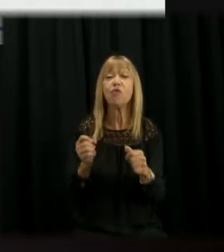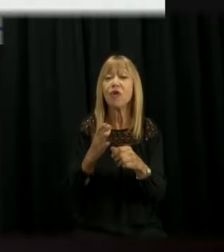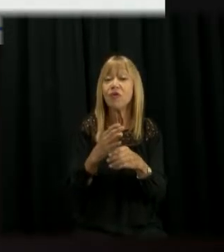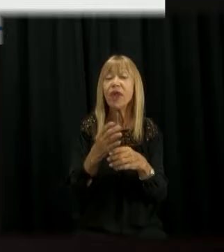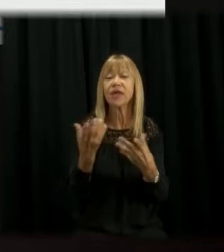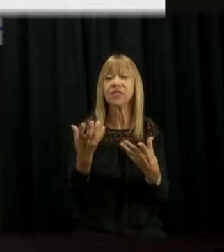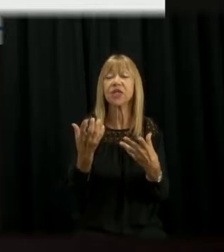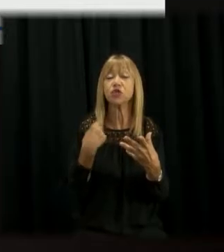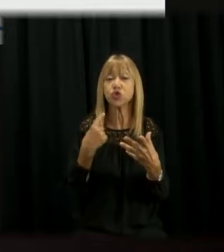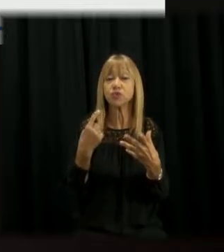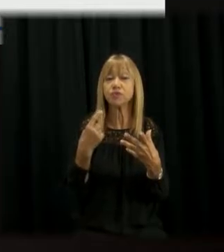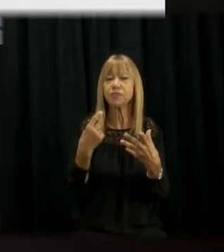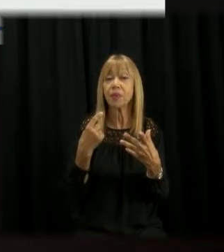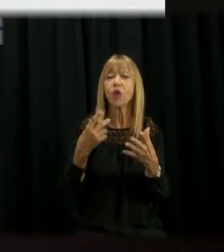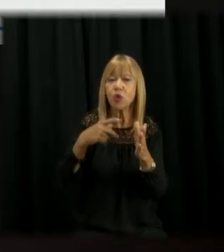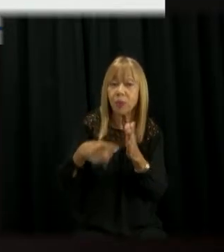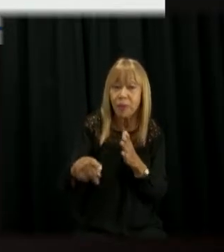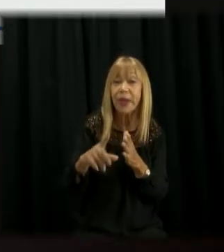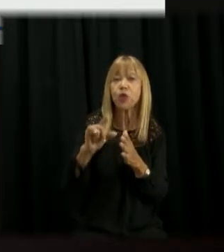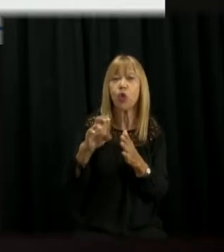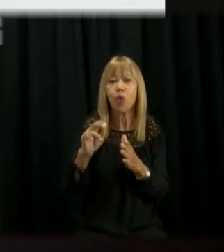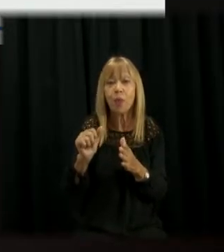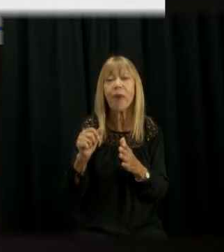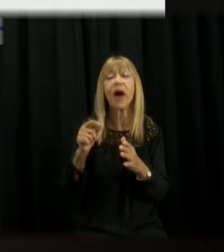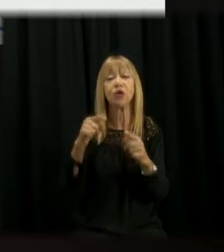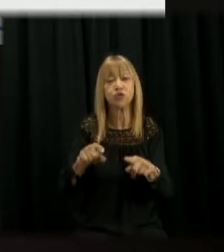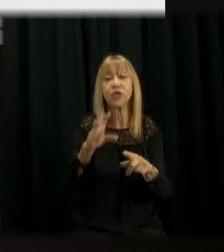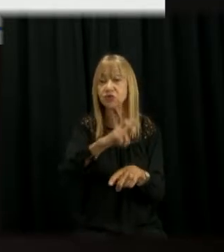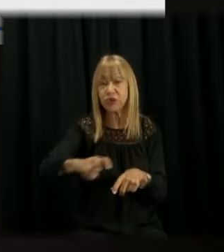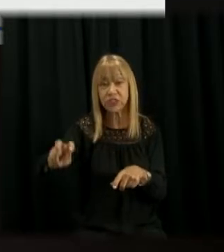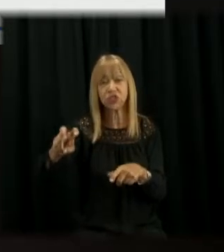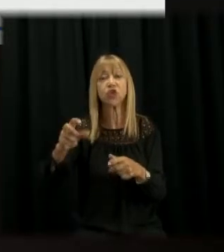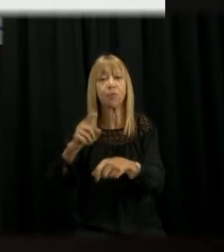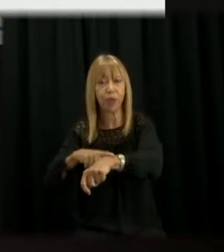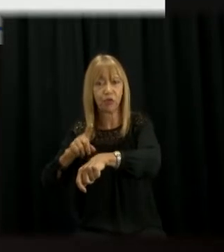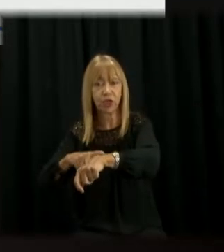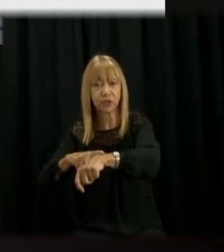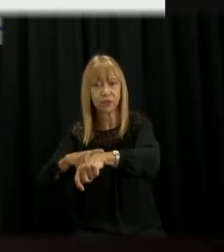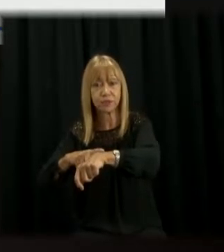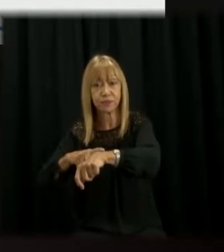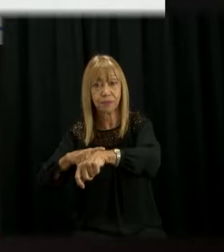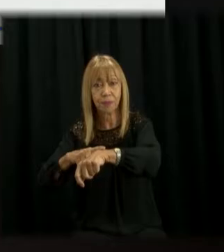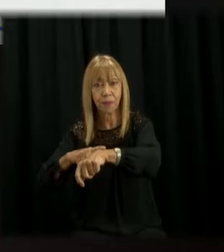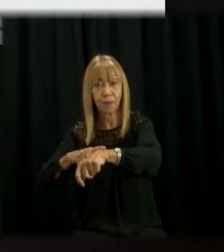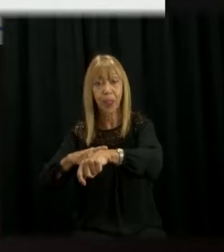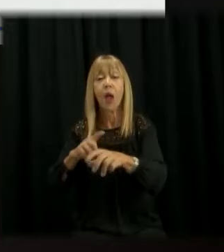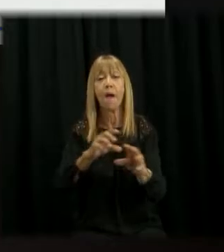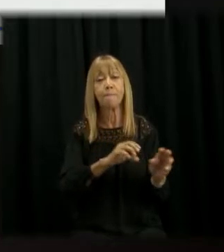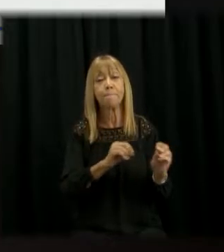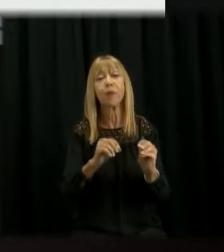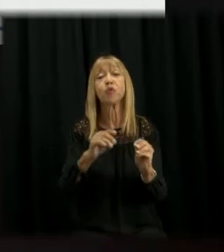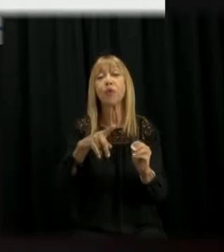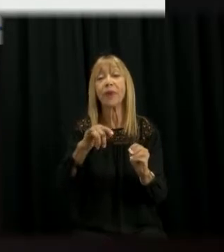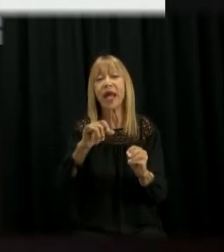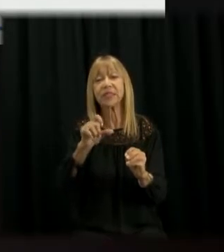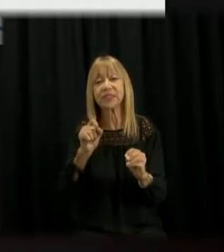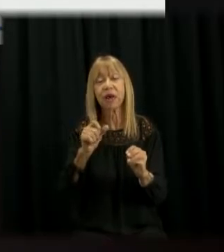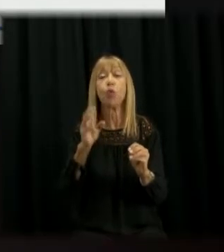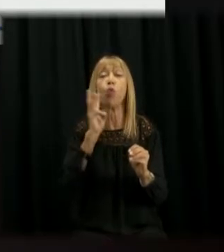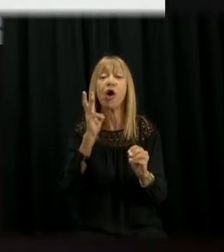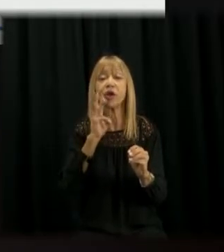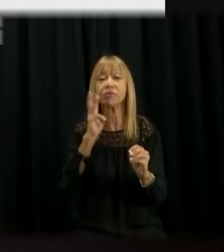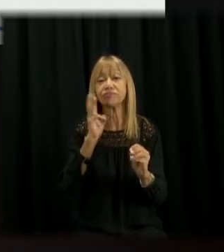presupuesto refleja por primera vez los cargos que se le deben pagar a Luma en su periodo de transición. Continuando